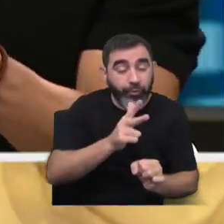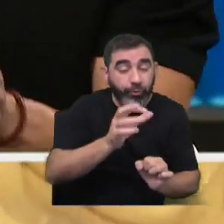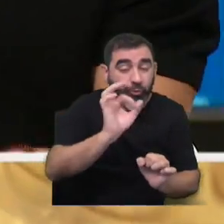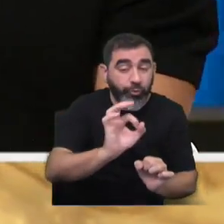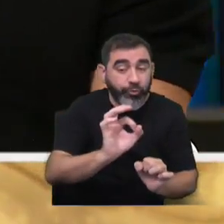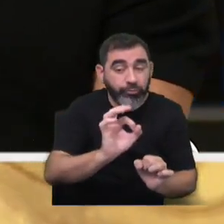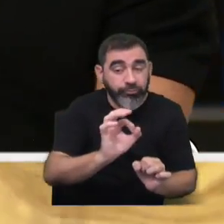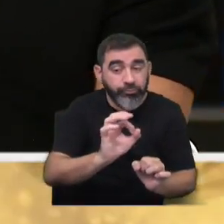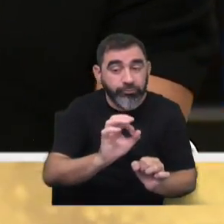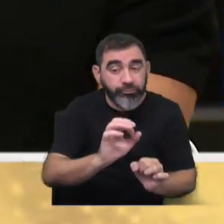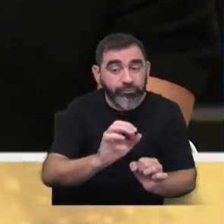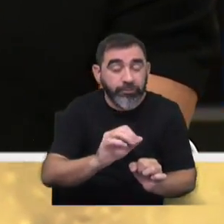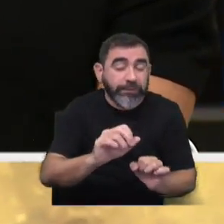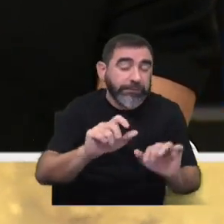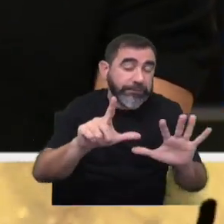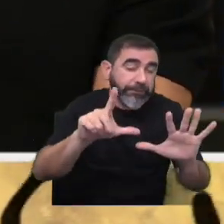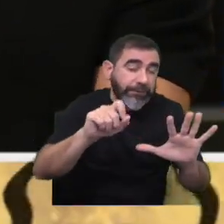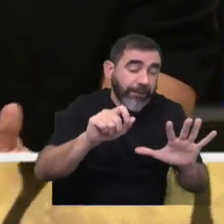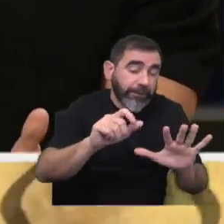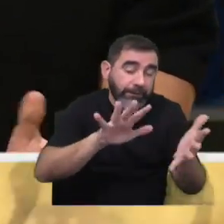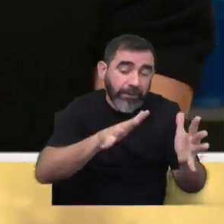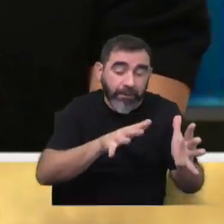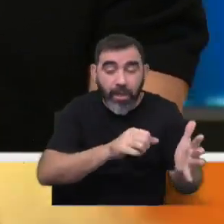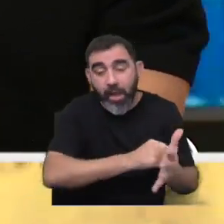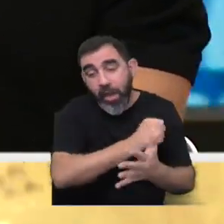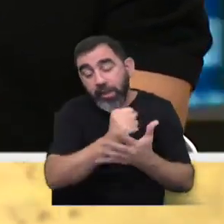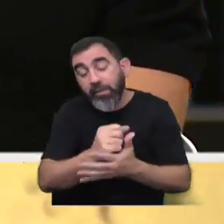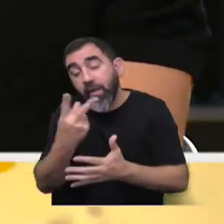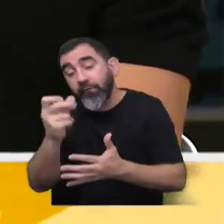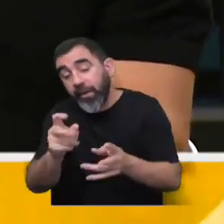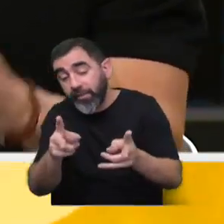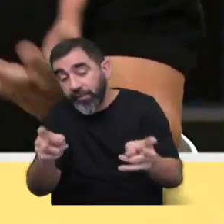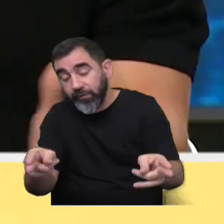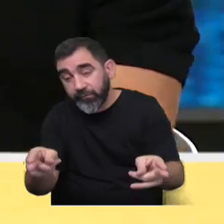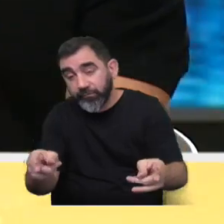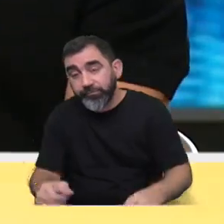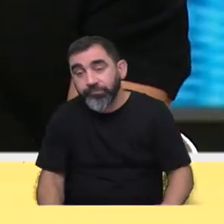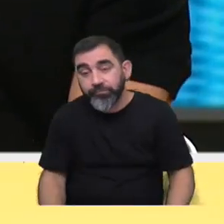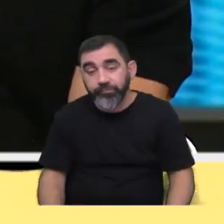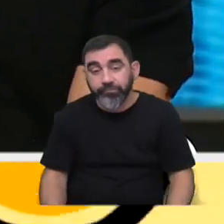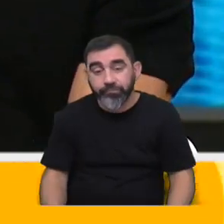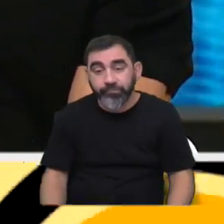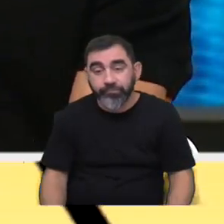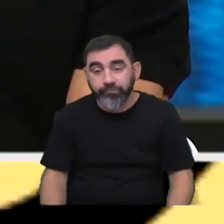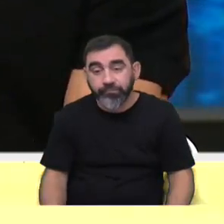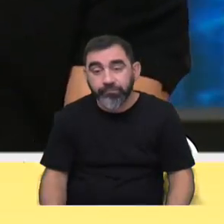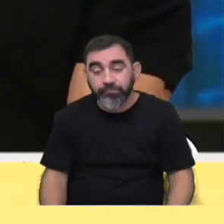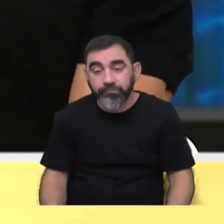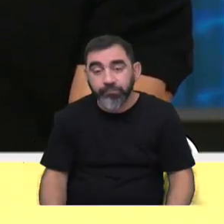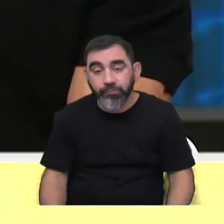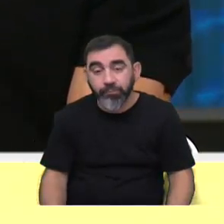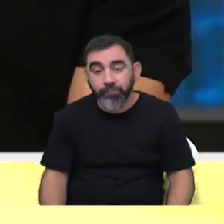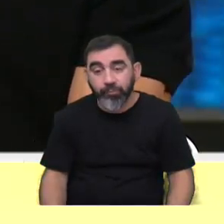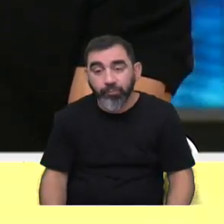del nitrógeno, ¿no? Unos 70 Kelvin hasta unos 20, ¿sí? Por ejemplo, se habla mucho hoy en día de los que son los